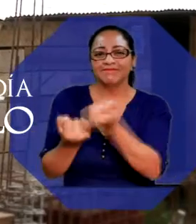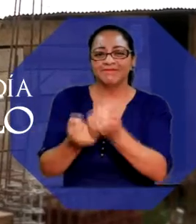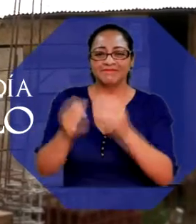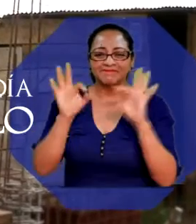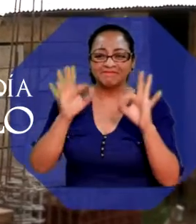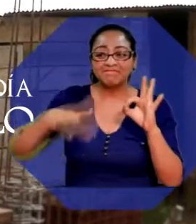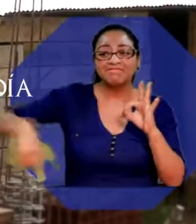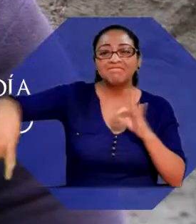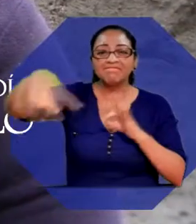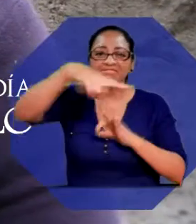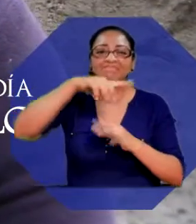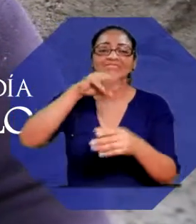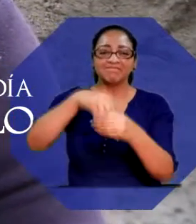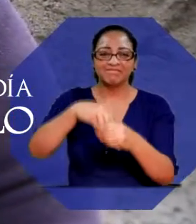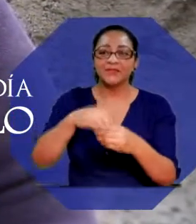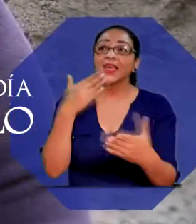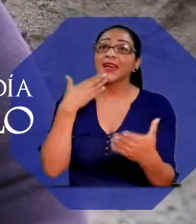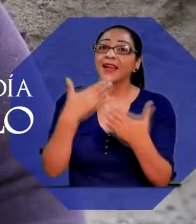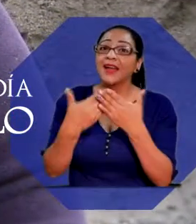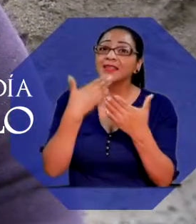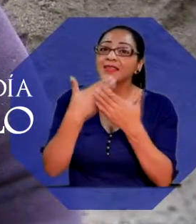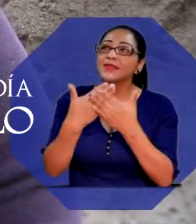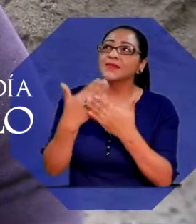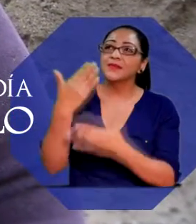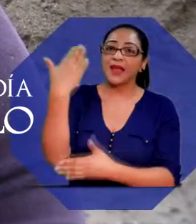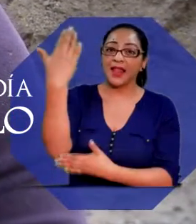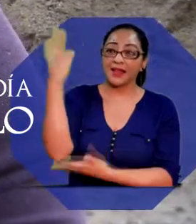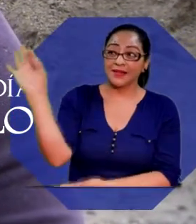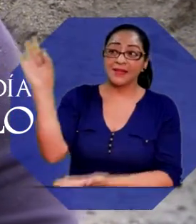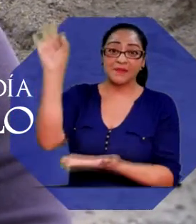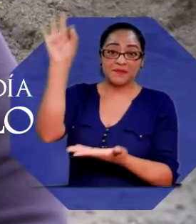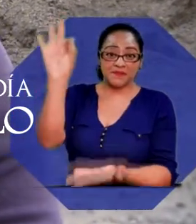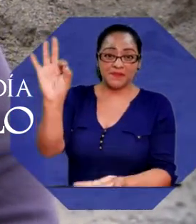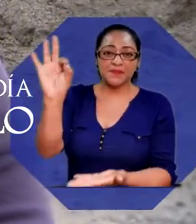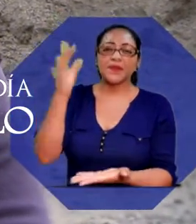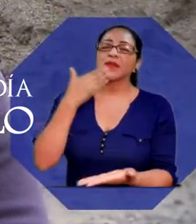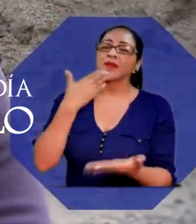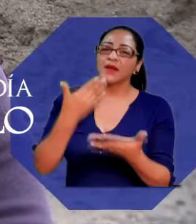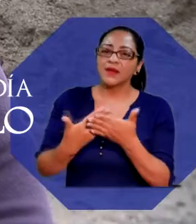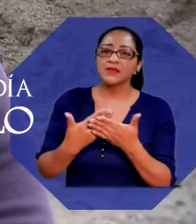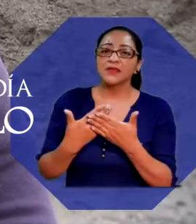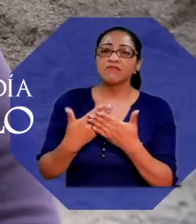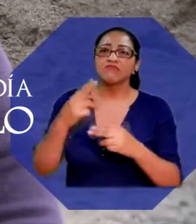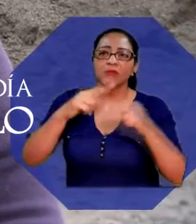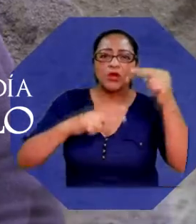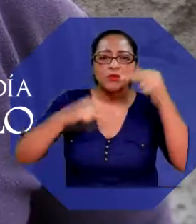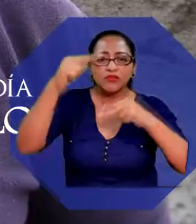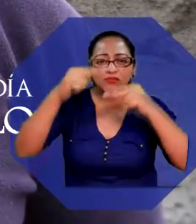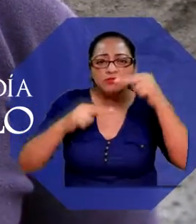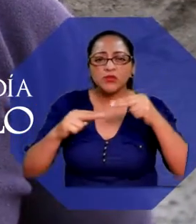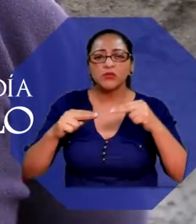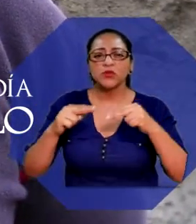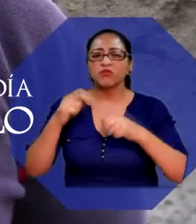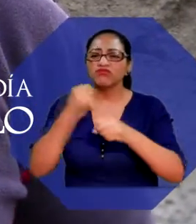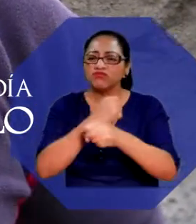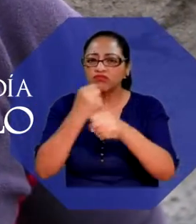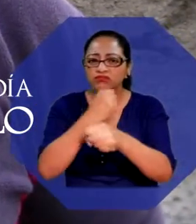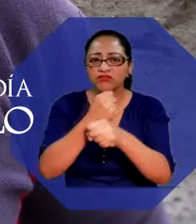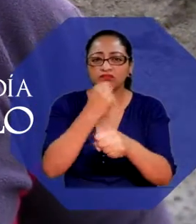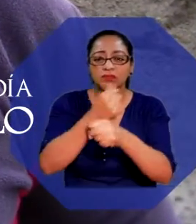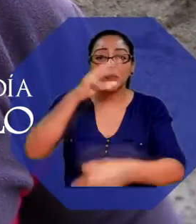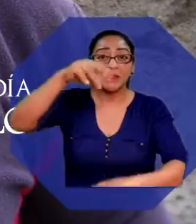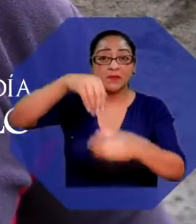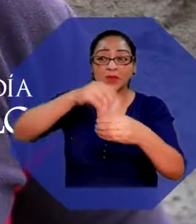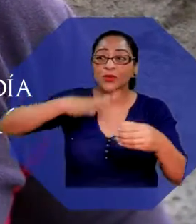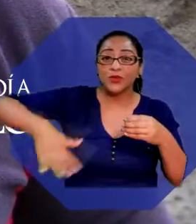sus alrededores. Bien agradecida del señor Gustavo Pareja, que ha hecho una buena obra para la parroquia de González,